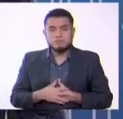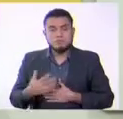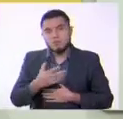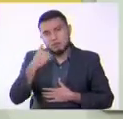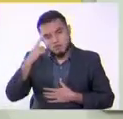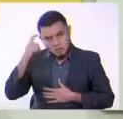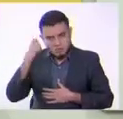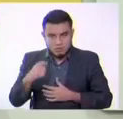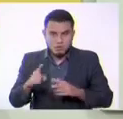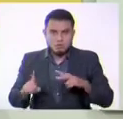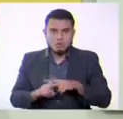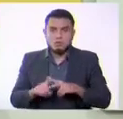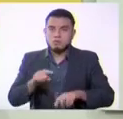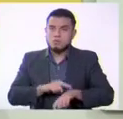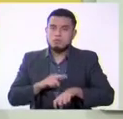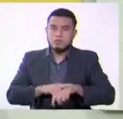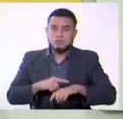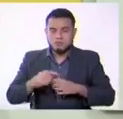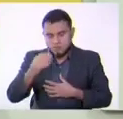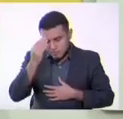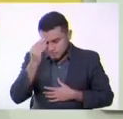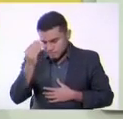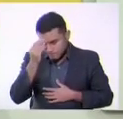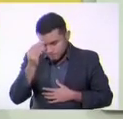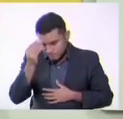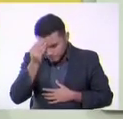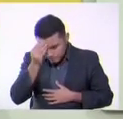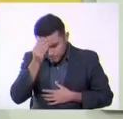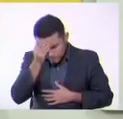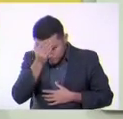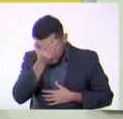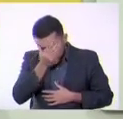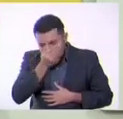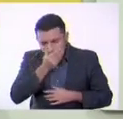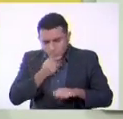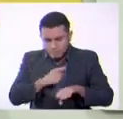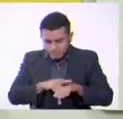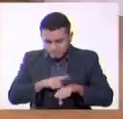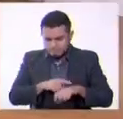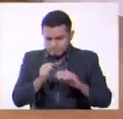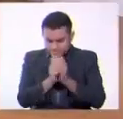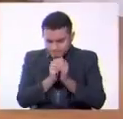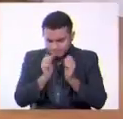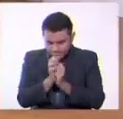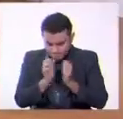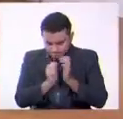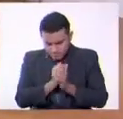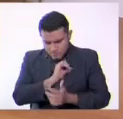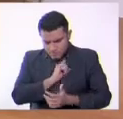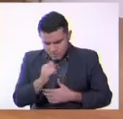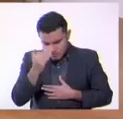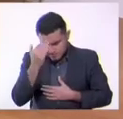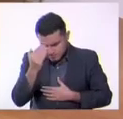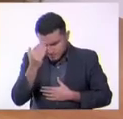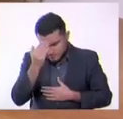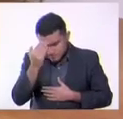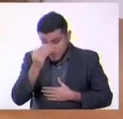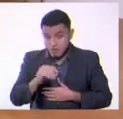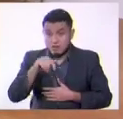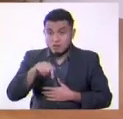haber un momento de crisis, un momento de corte, ¿verdad? Un momento de fraccionamiento dentro de su identidad, porque se tiene ahora